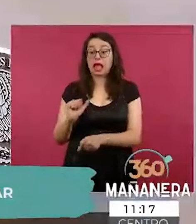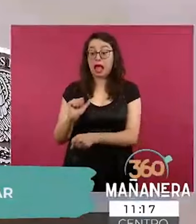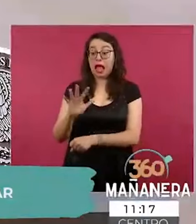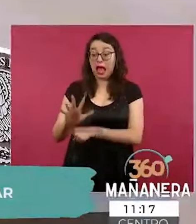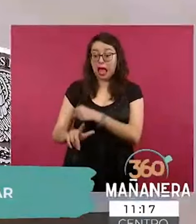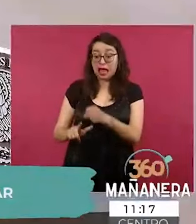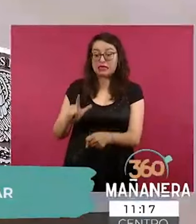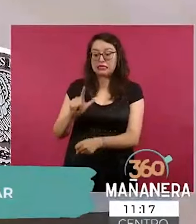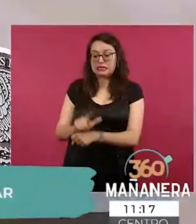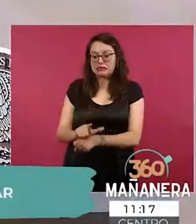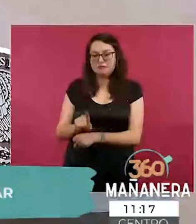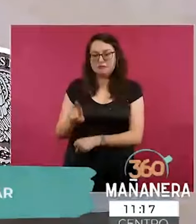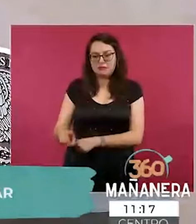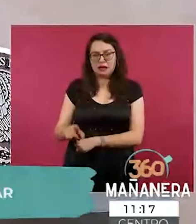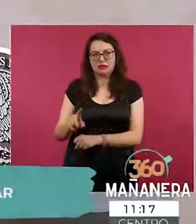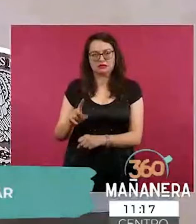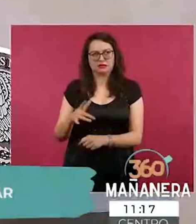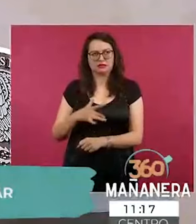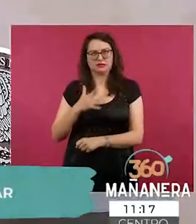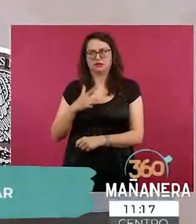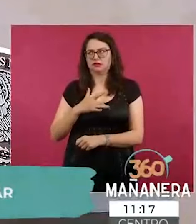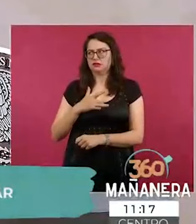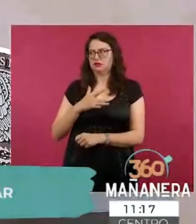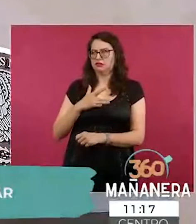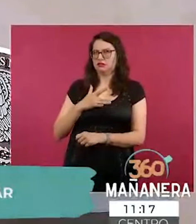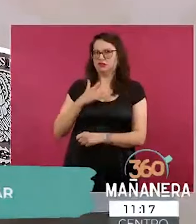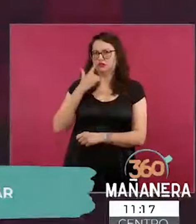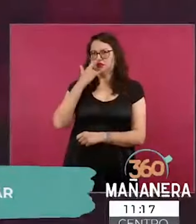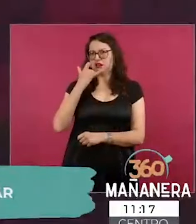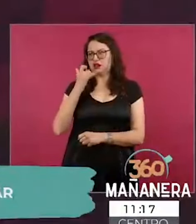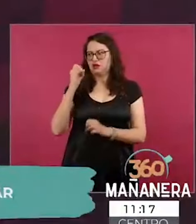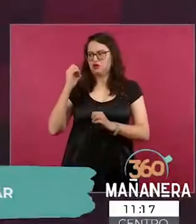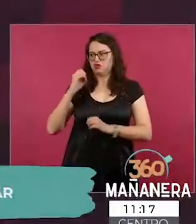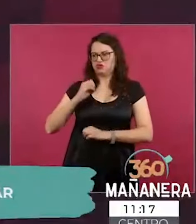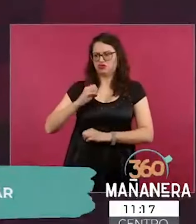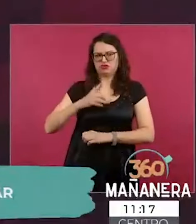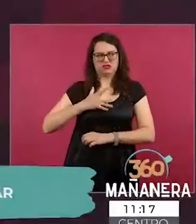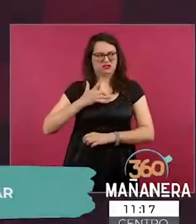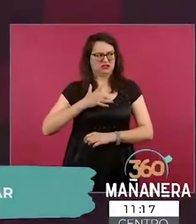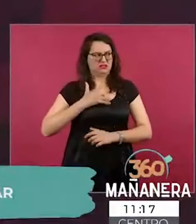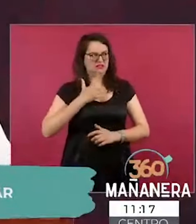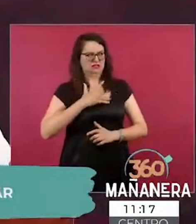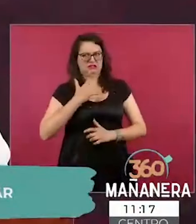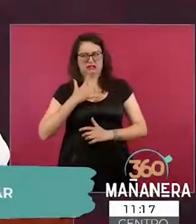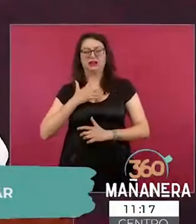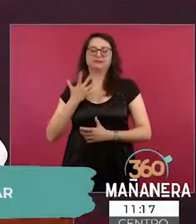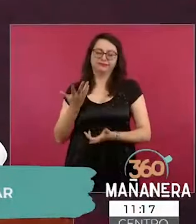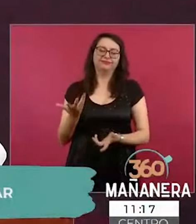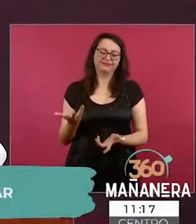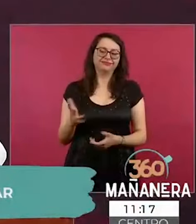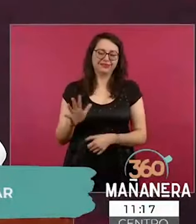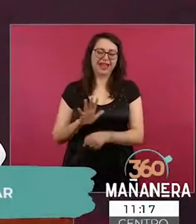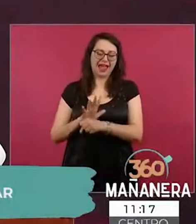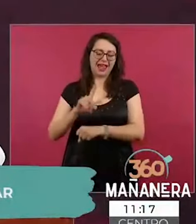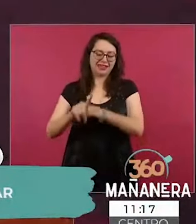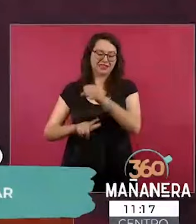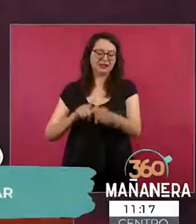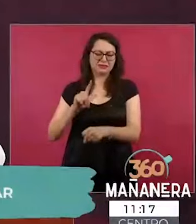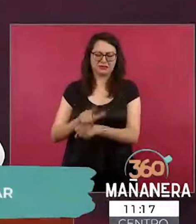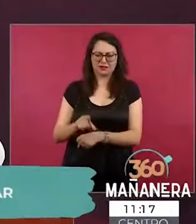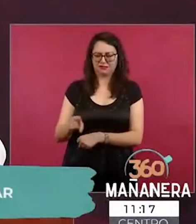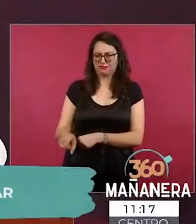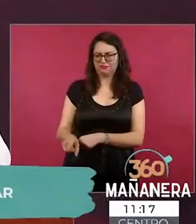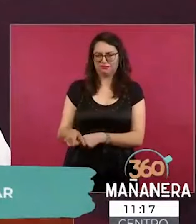sensibles entonces hay una reacción inclusive previa en los momentitos en que se está cambiando la disponibilidad de luz